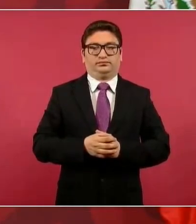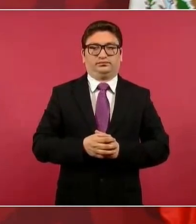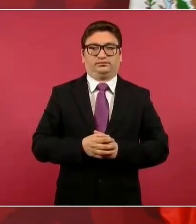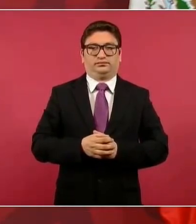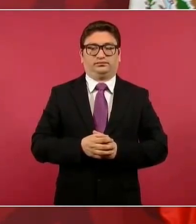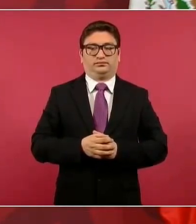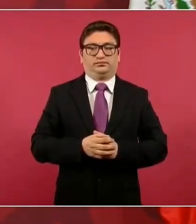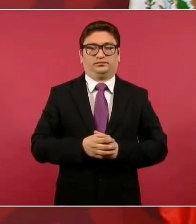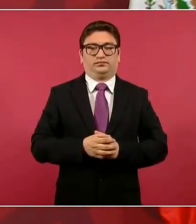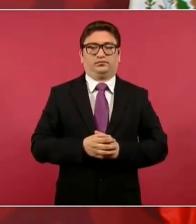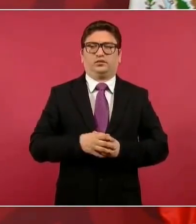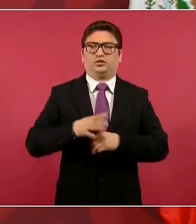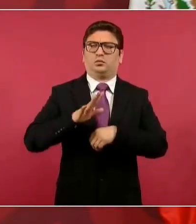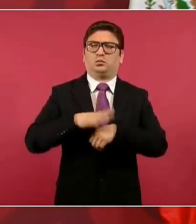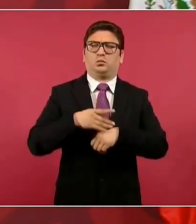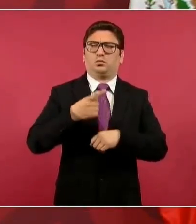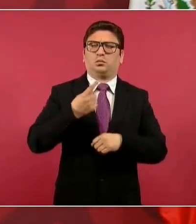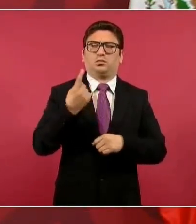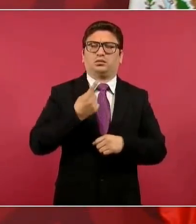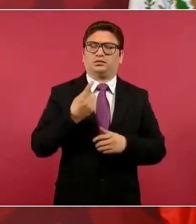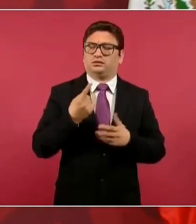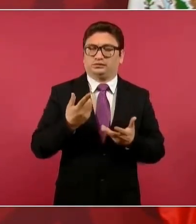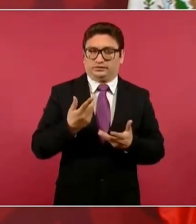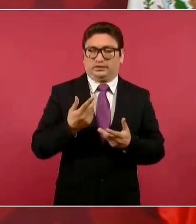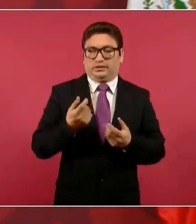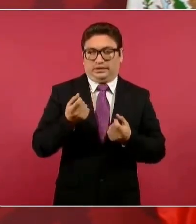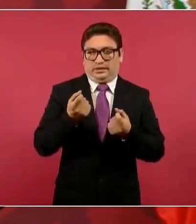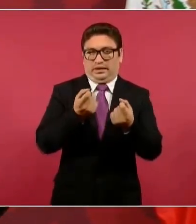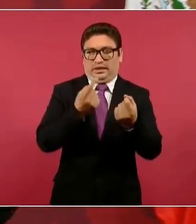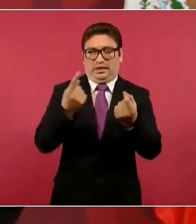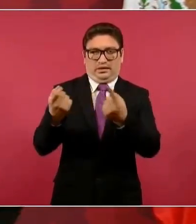porque hay quienes